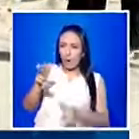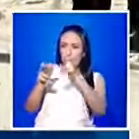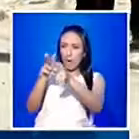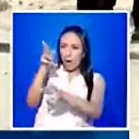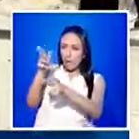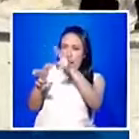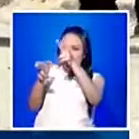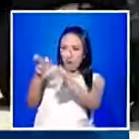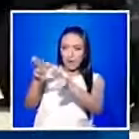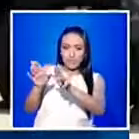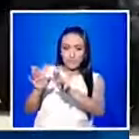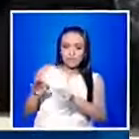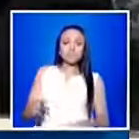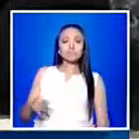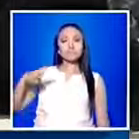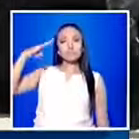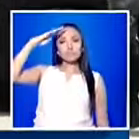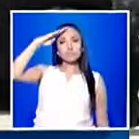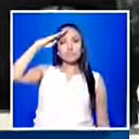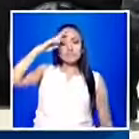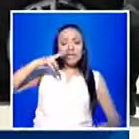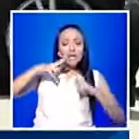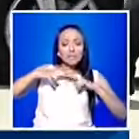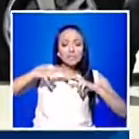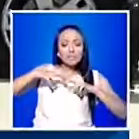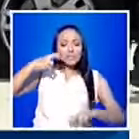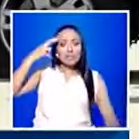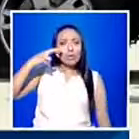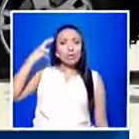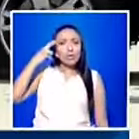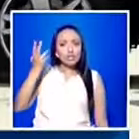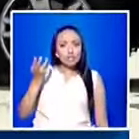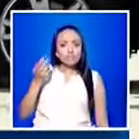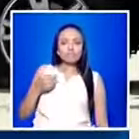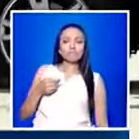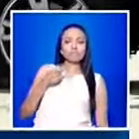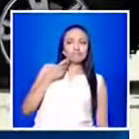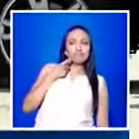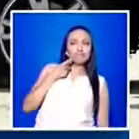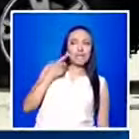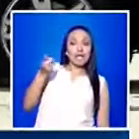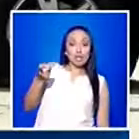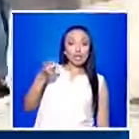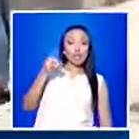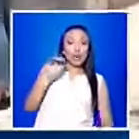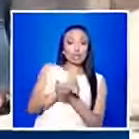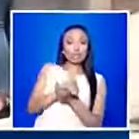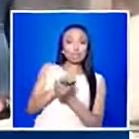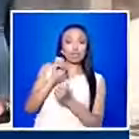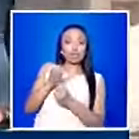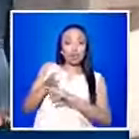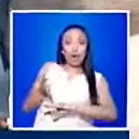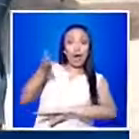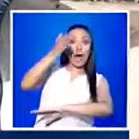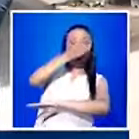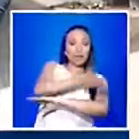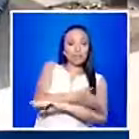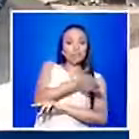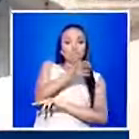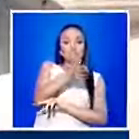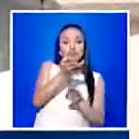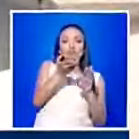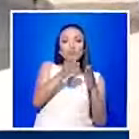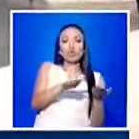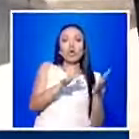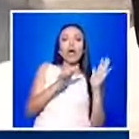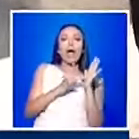fusil. La policía investiga las motivaciones de este caso, pues como antecedente se conoció que el esposo de la conductora fue asesinado en abril